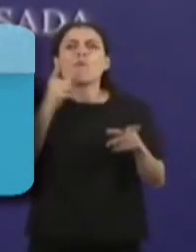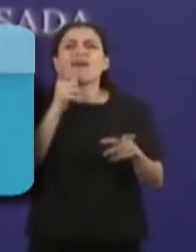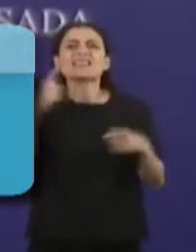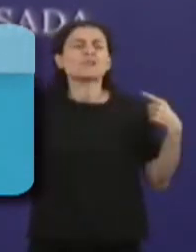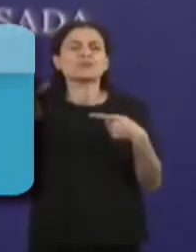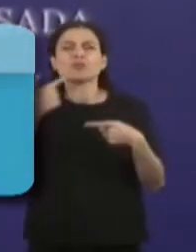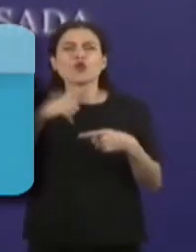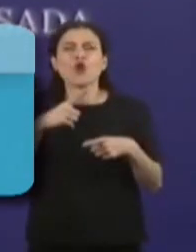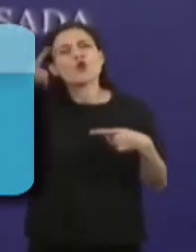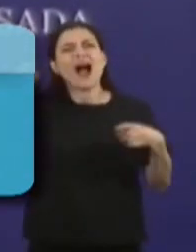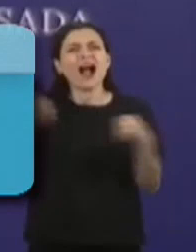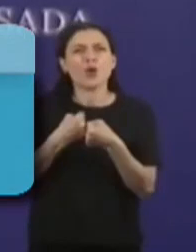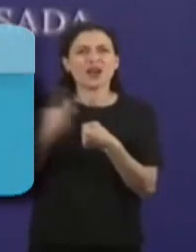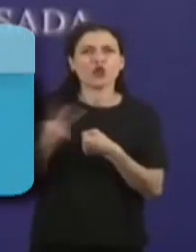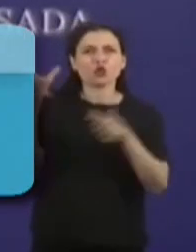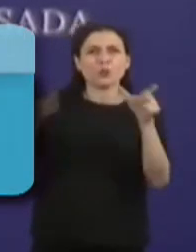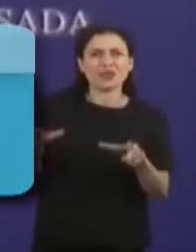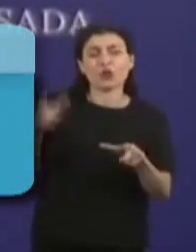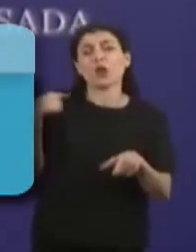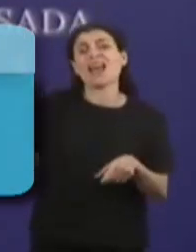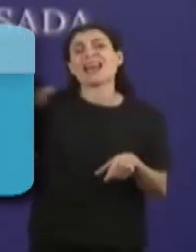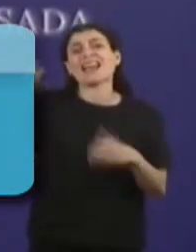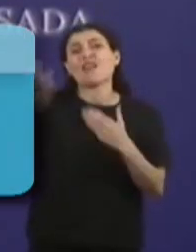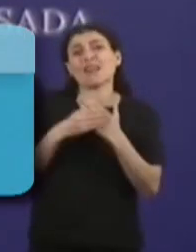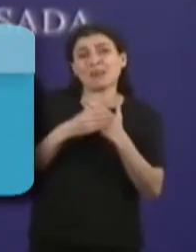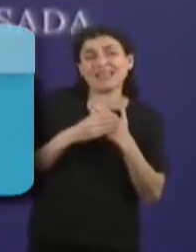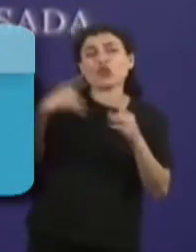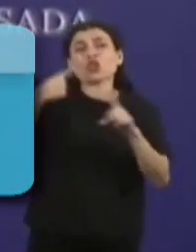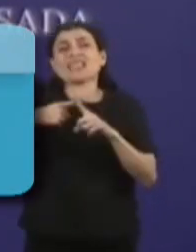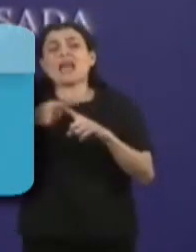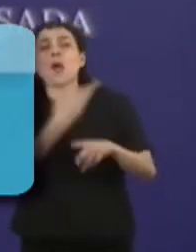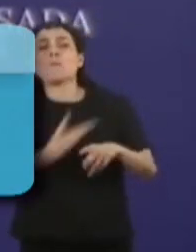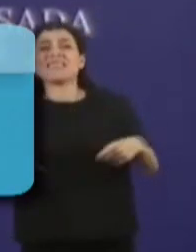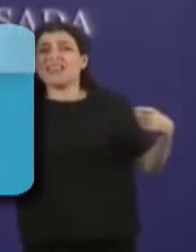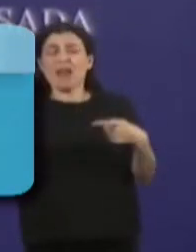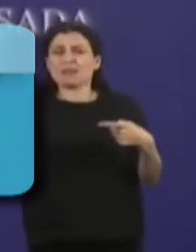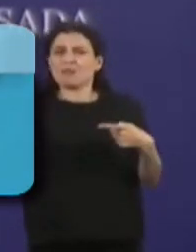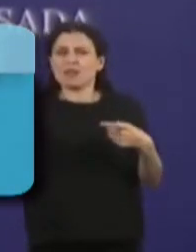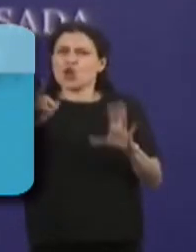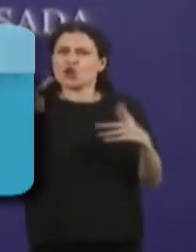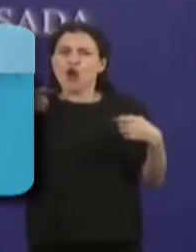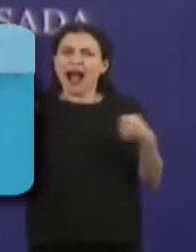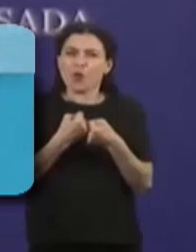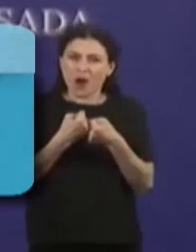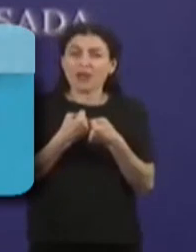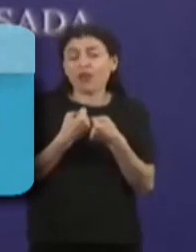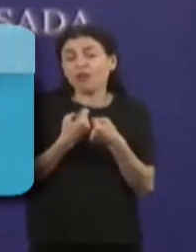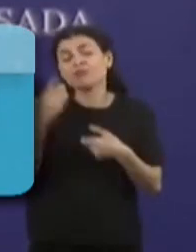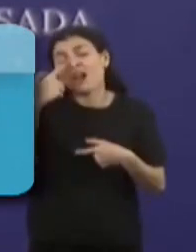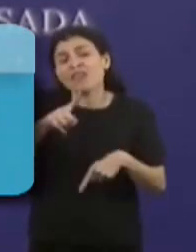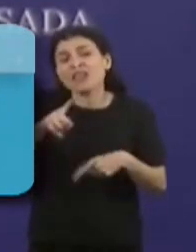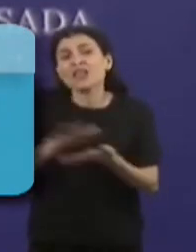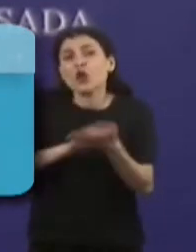desentendimiento entre el jefe de gabinete y el presidente, que se resolvió de esta manera. Con